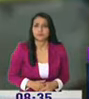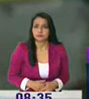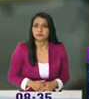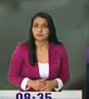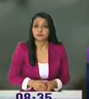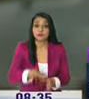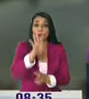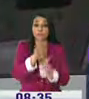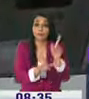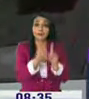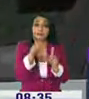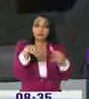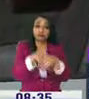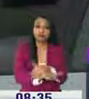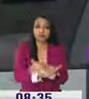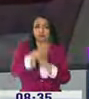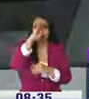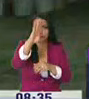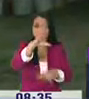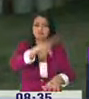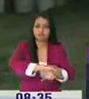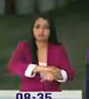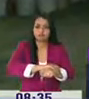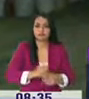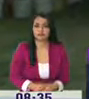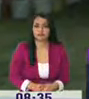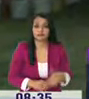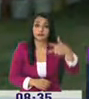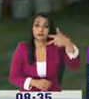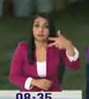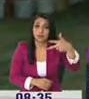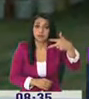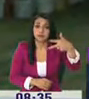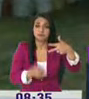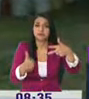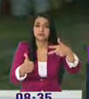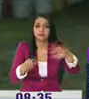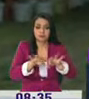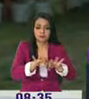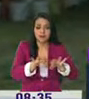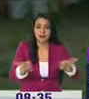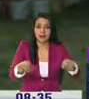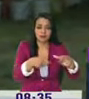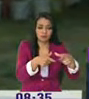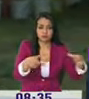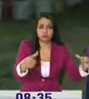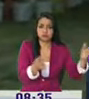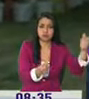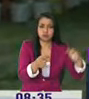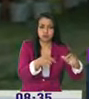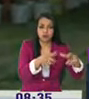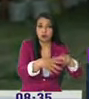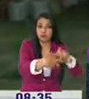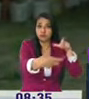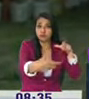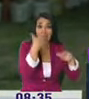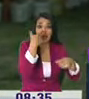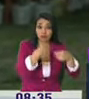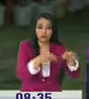4 personas, quienes fueron detenidos. 3 de ellas se encontraban manipulando las mangueras que de descargue del combustible del